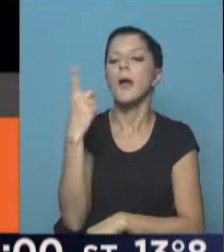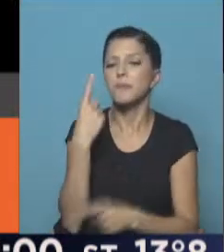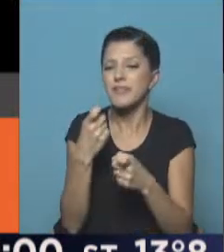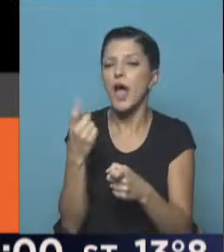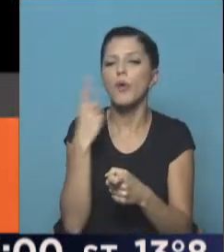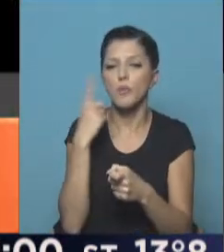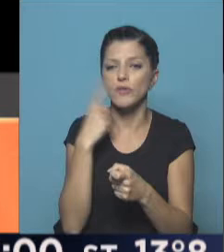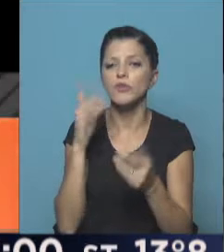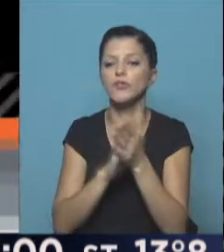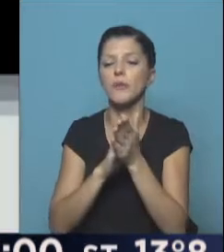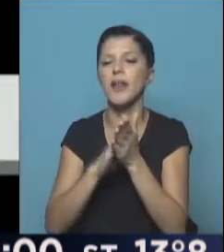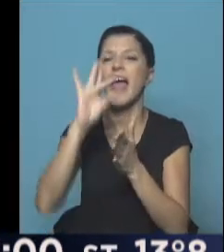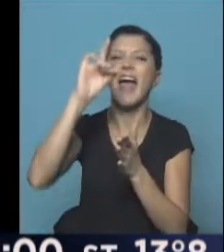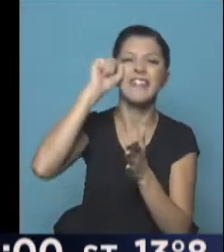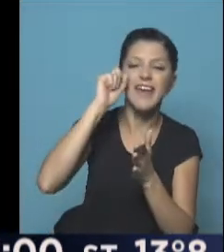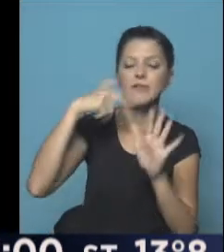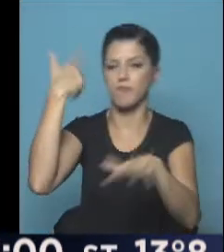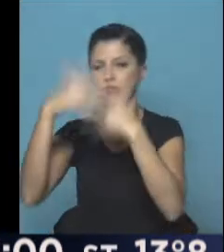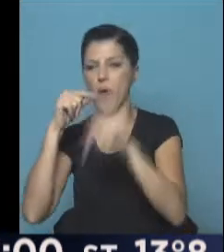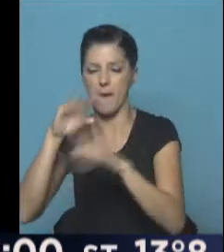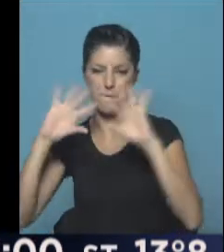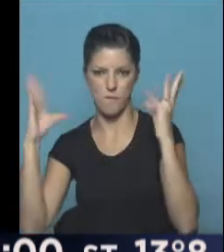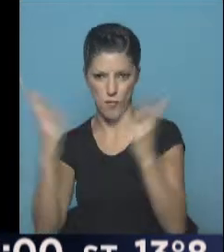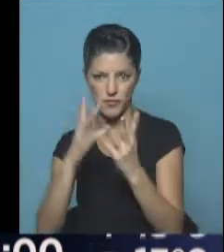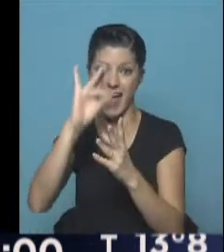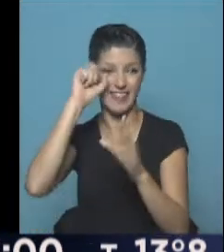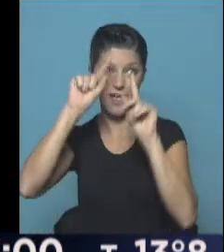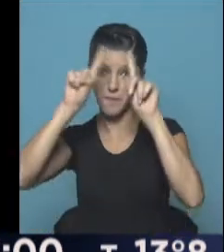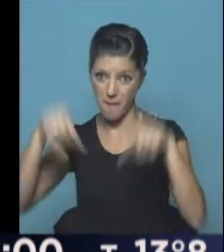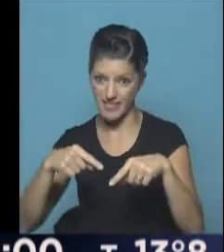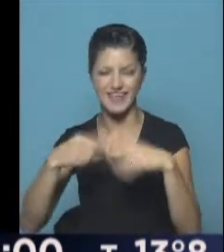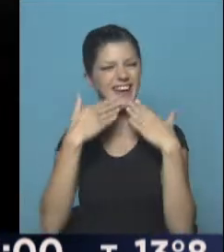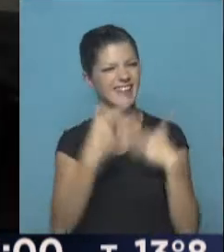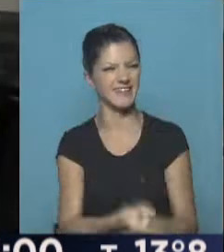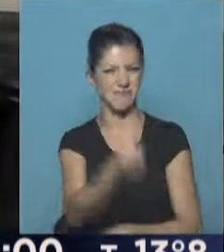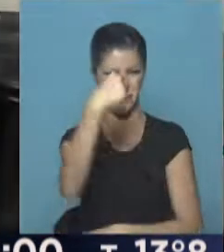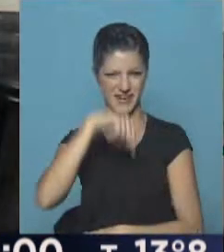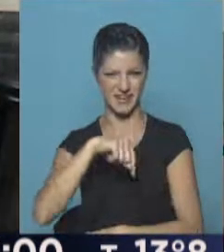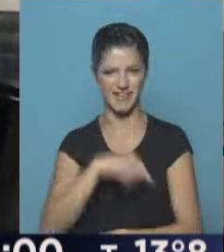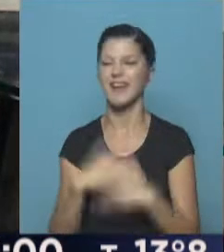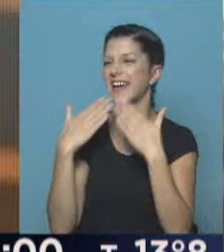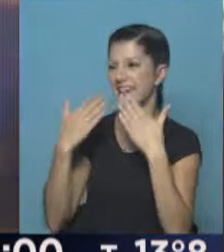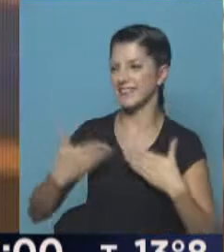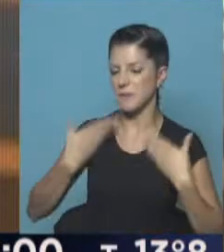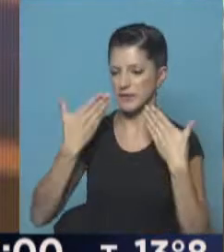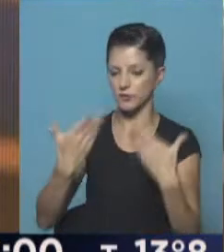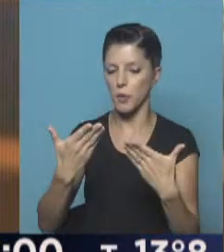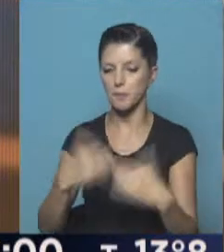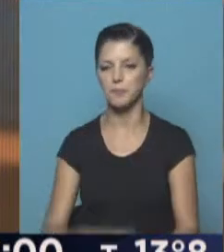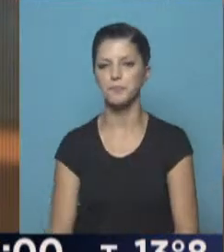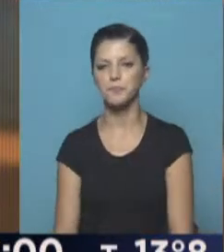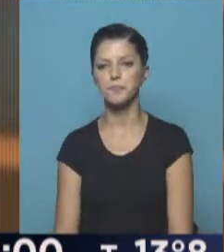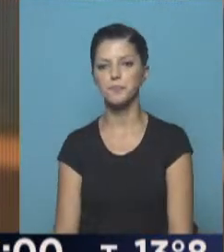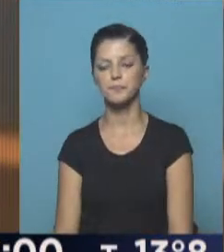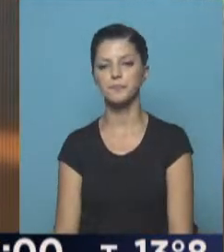el desorden mundial. Ese des entre paréntesis. Gracias por estar con nosotros. Muchas gracias por la invitación. ¿Qué pensás en relación a